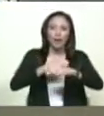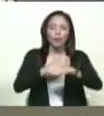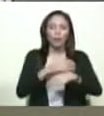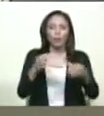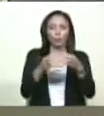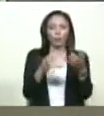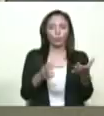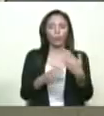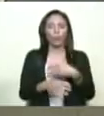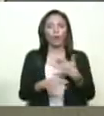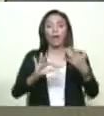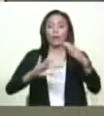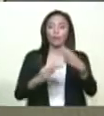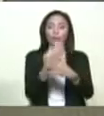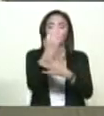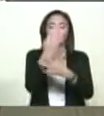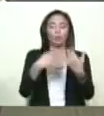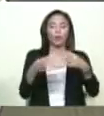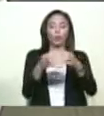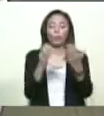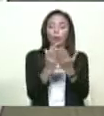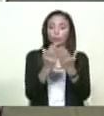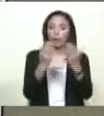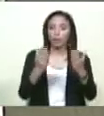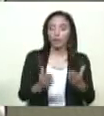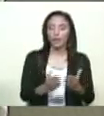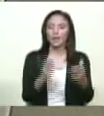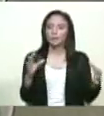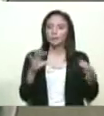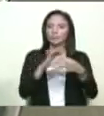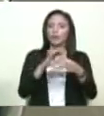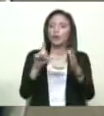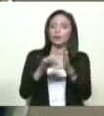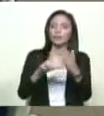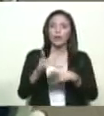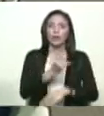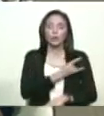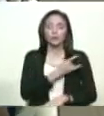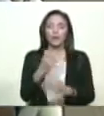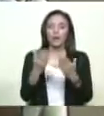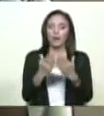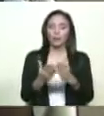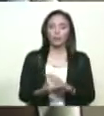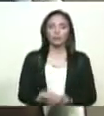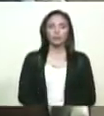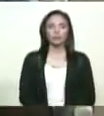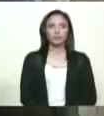las federaciones estudiantiles los centros estudiantiles los liceos en las universidades